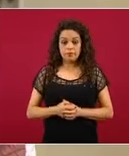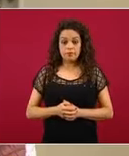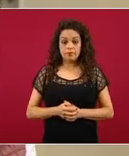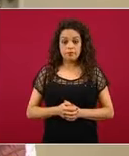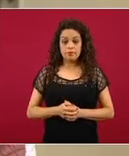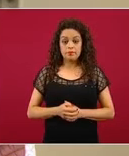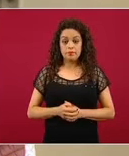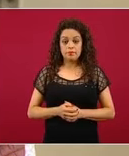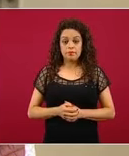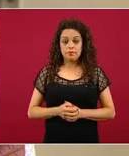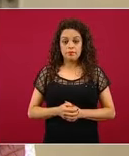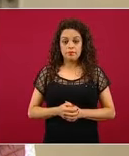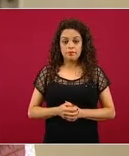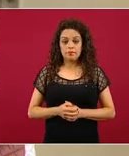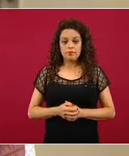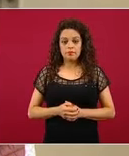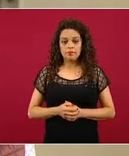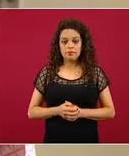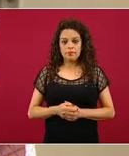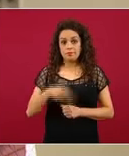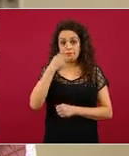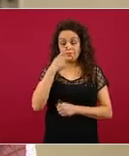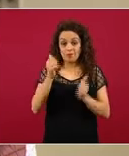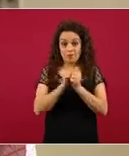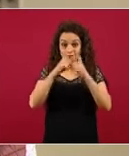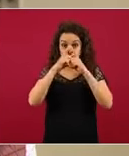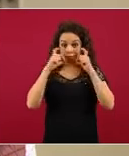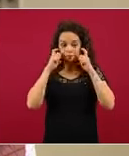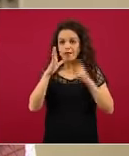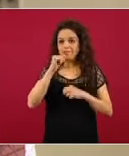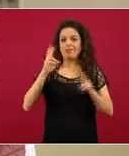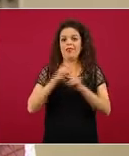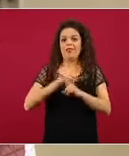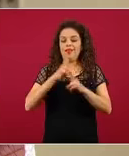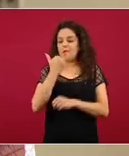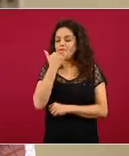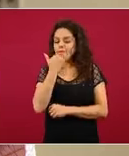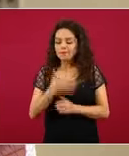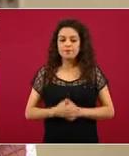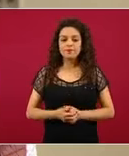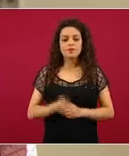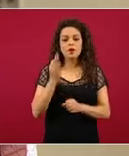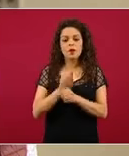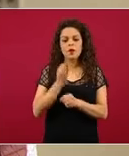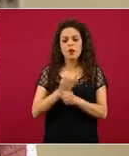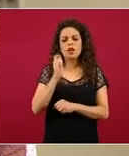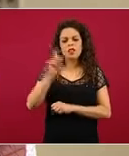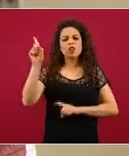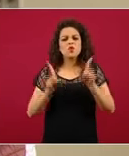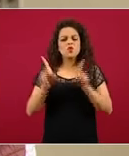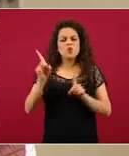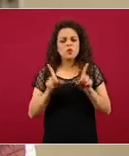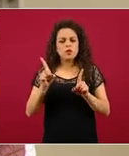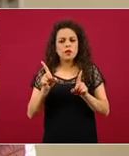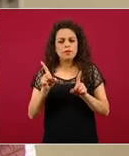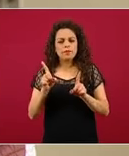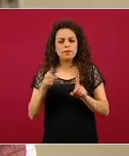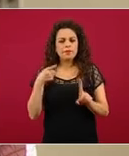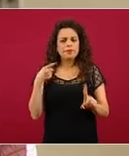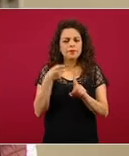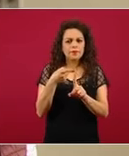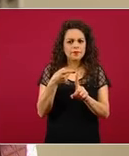perdone, es que hablaré con el cubrebocas, se va al aire. Ahorita está saltando mucho la duda referente a que